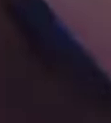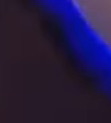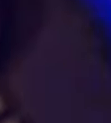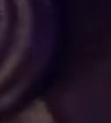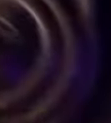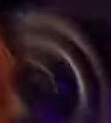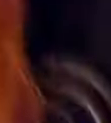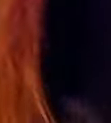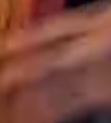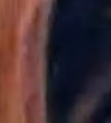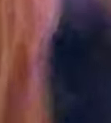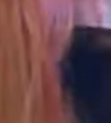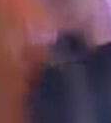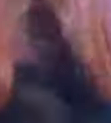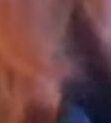como un flash.